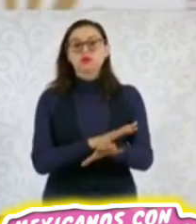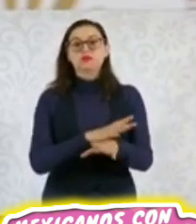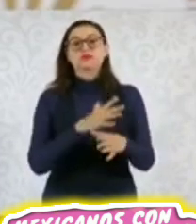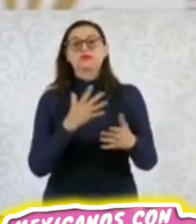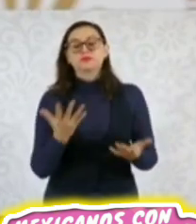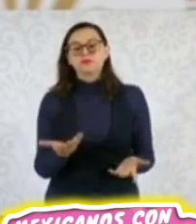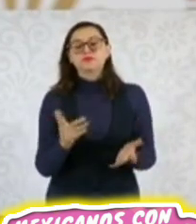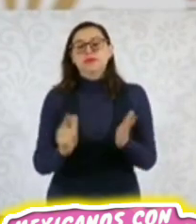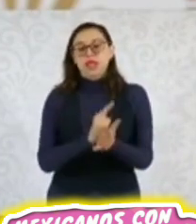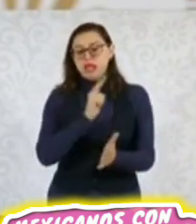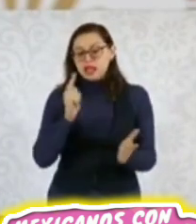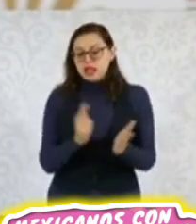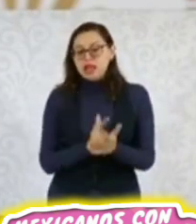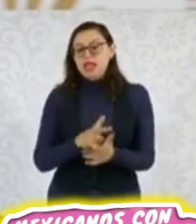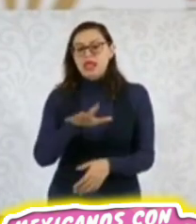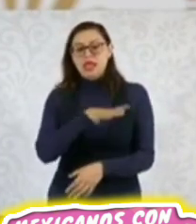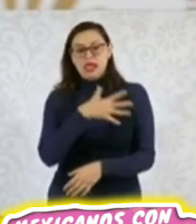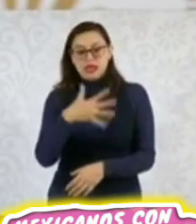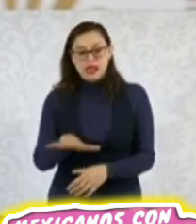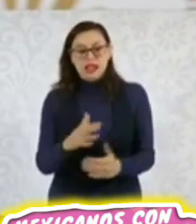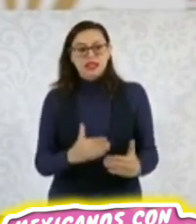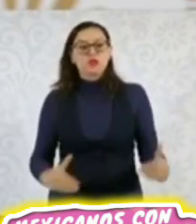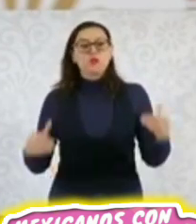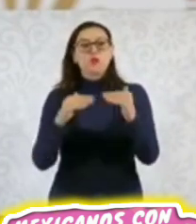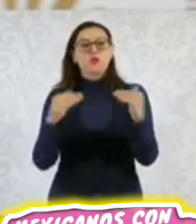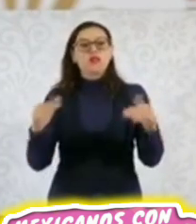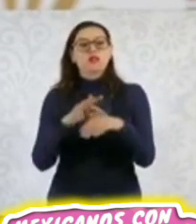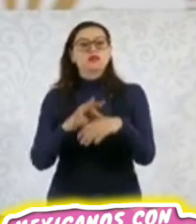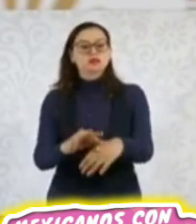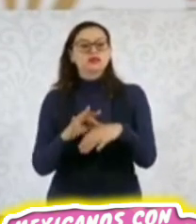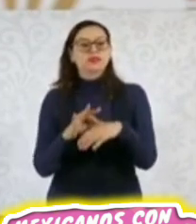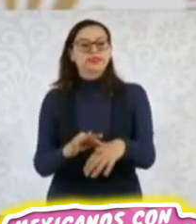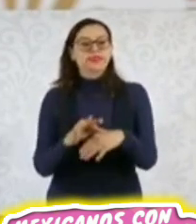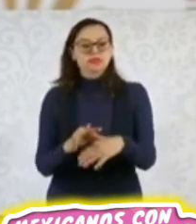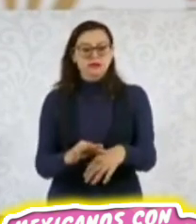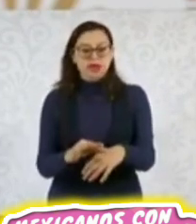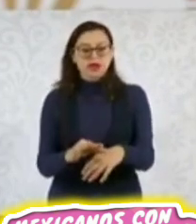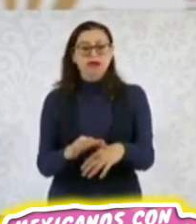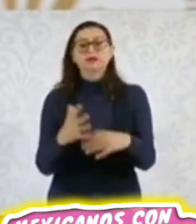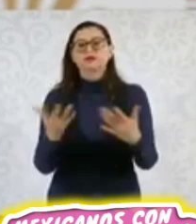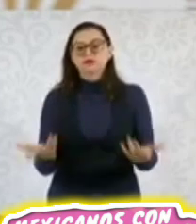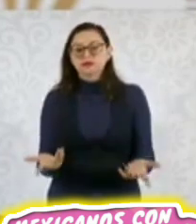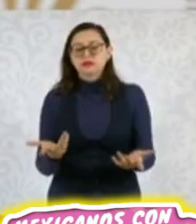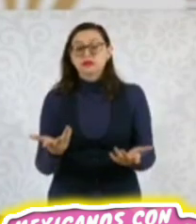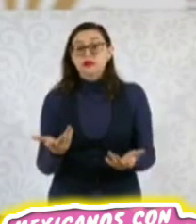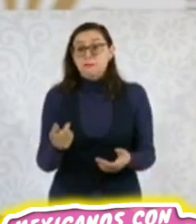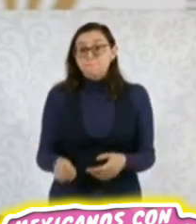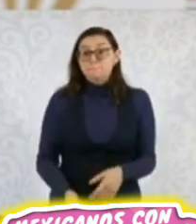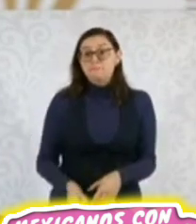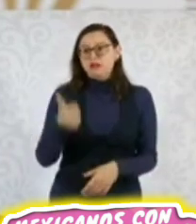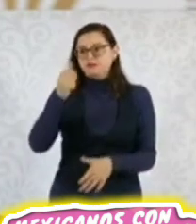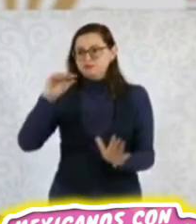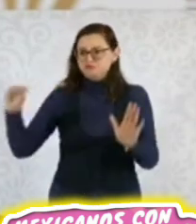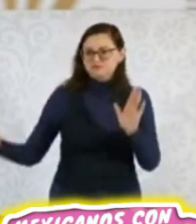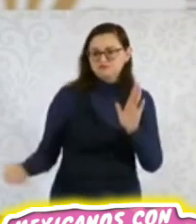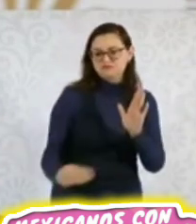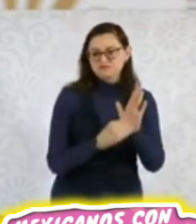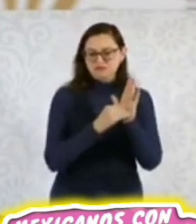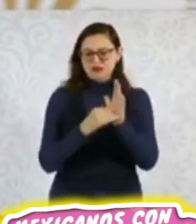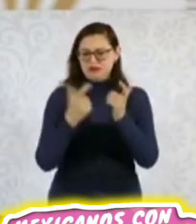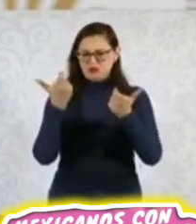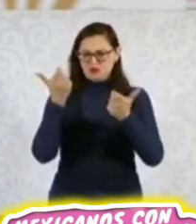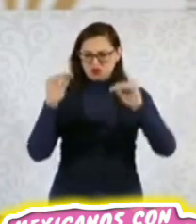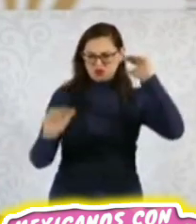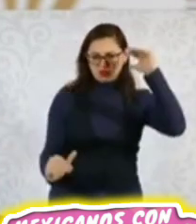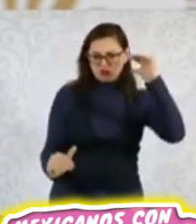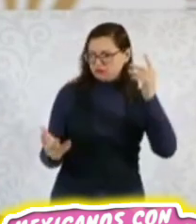La Ley General de Igualdad Sustantiva, por primera vez se define lo que es brecha salarial de género,